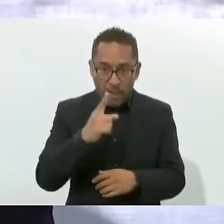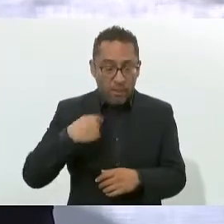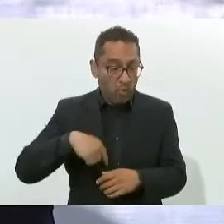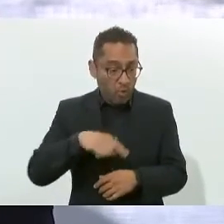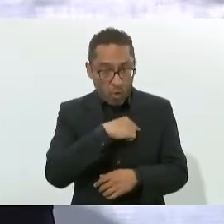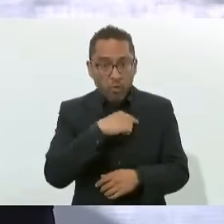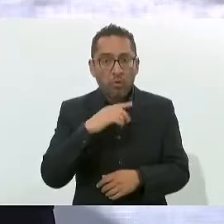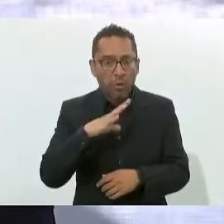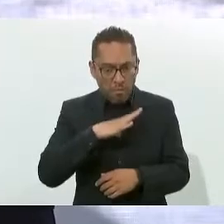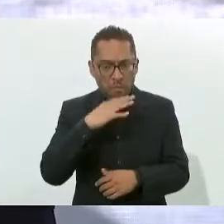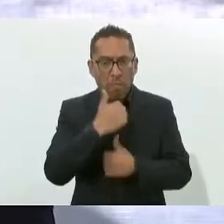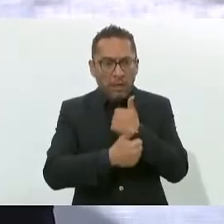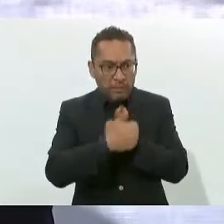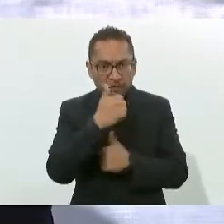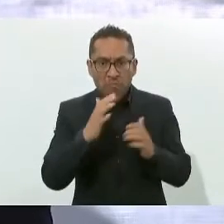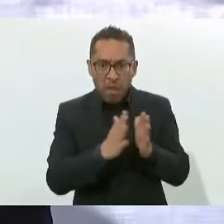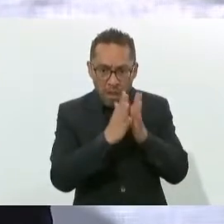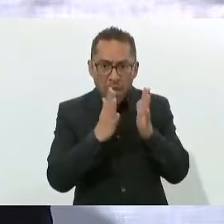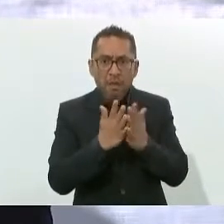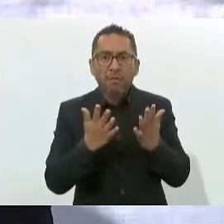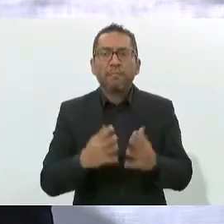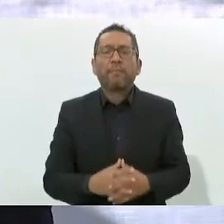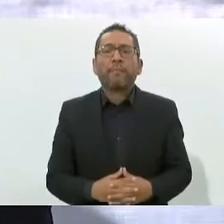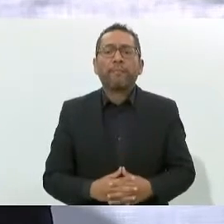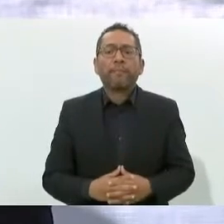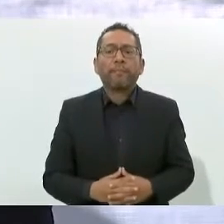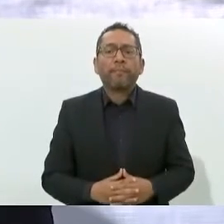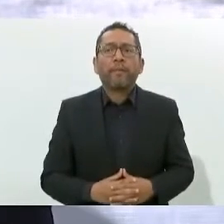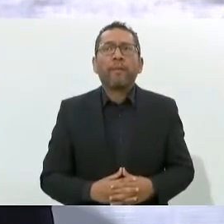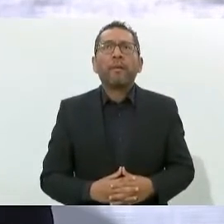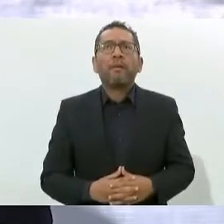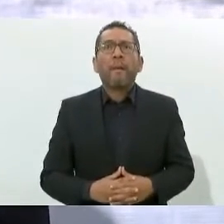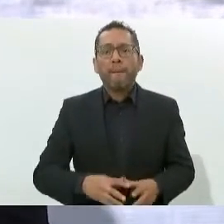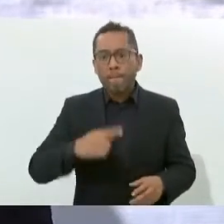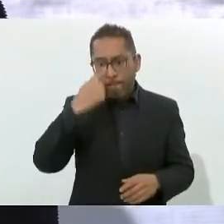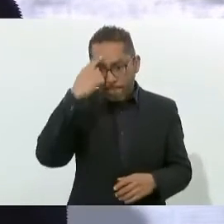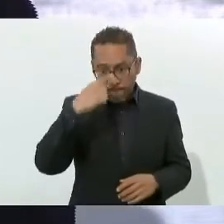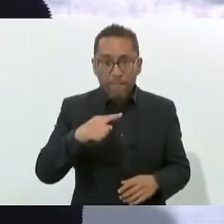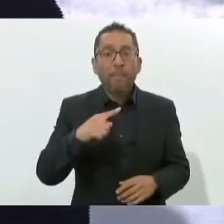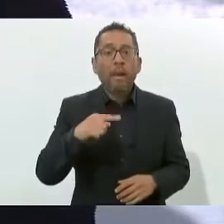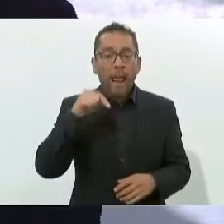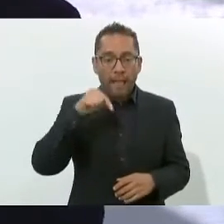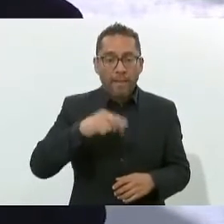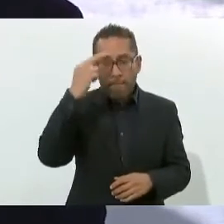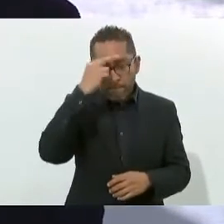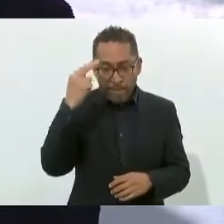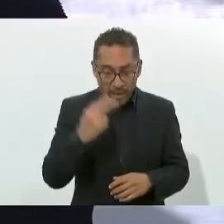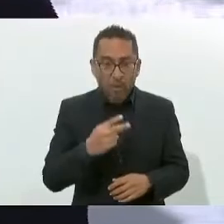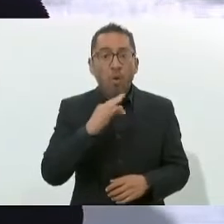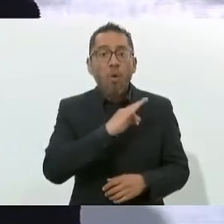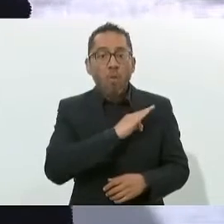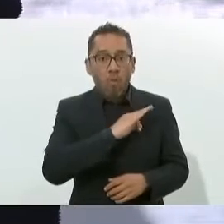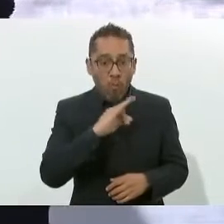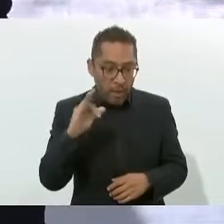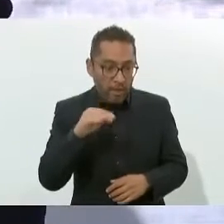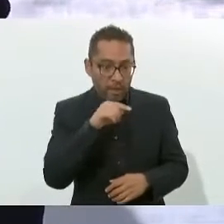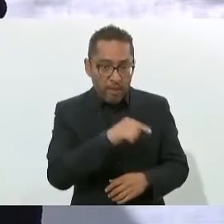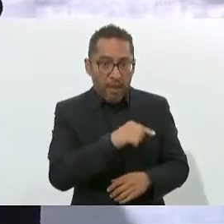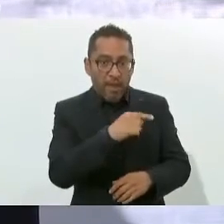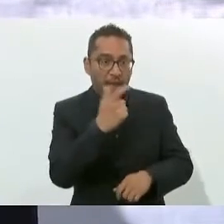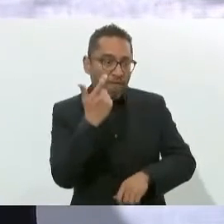participando para que se pueda envasar aquí en México una vacuna